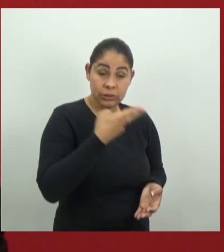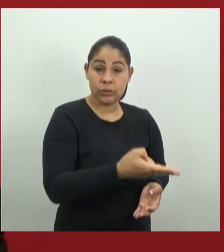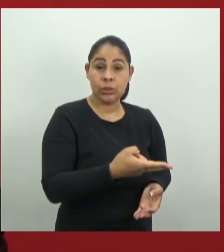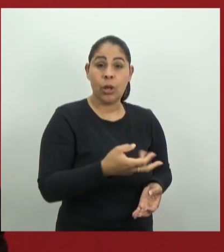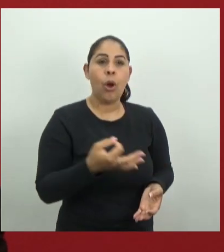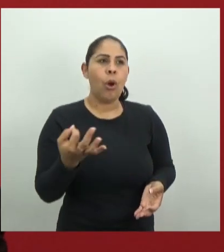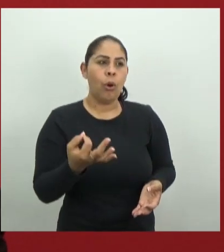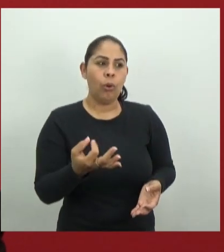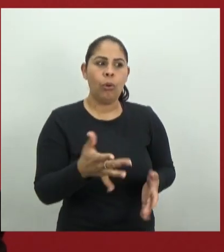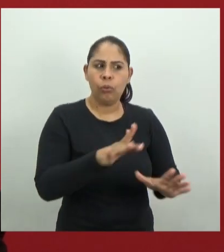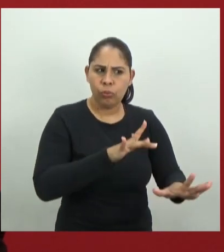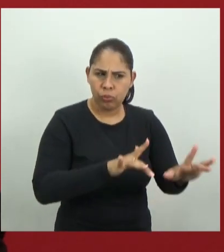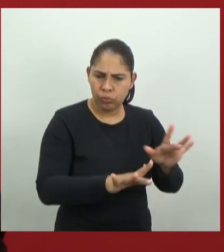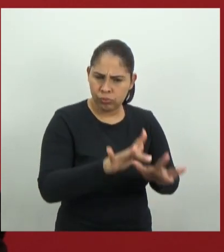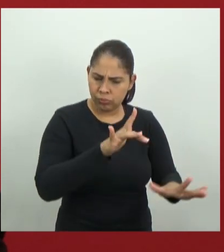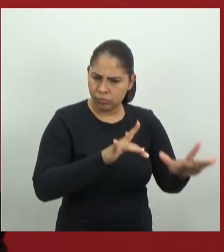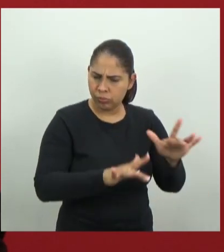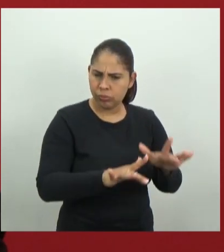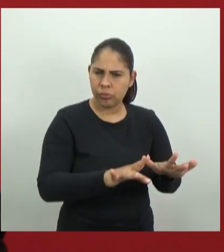o estar bajo influencia de un demonio.